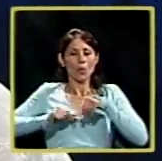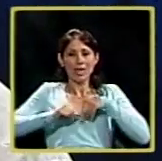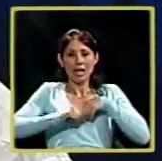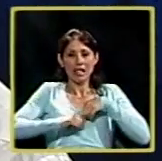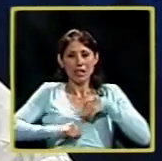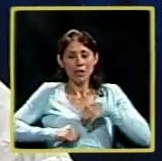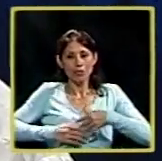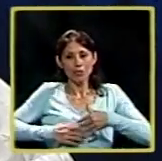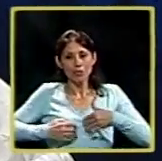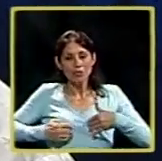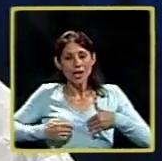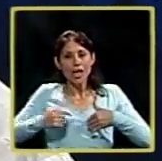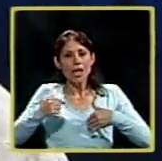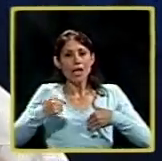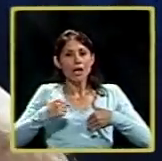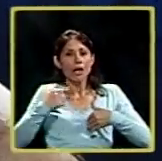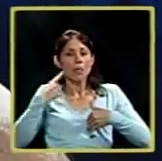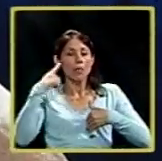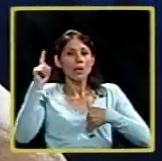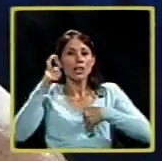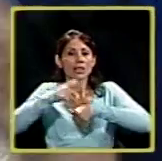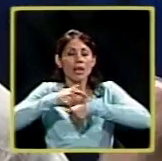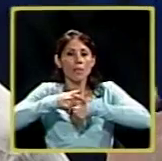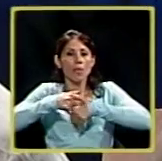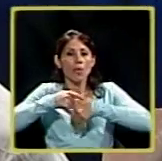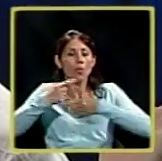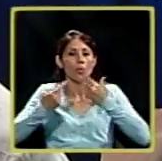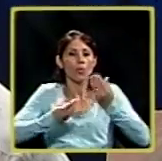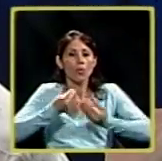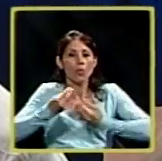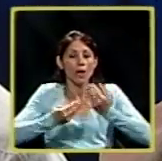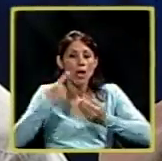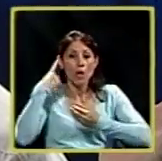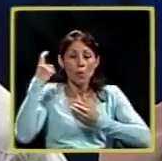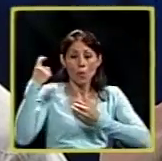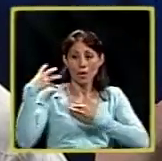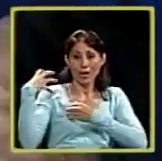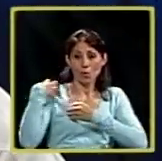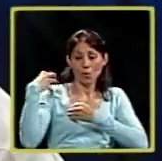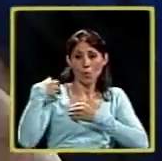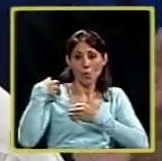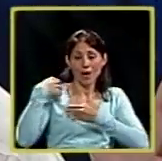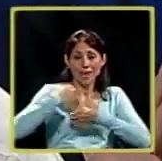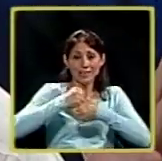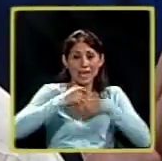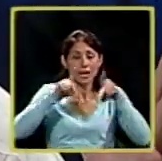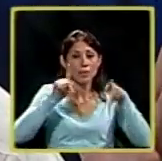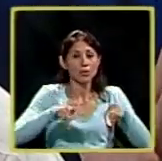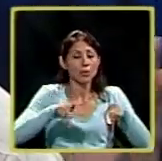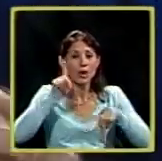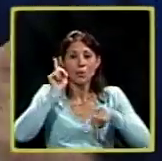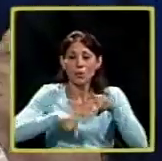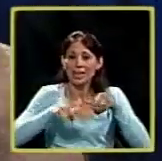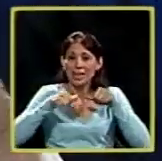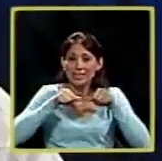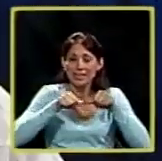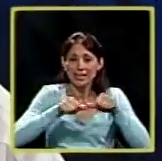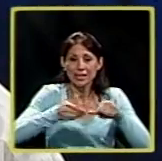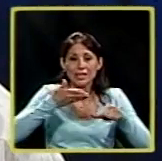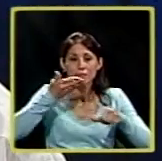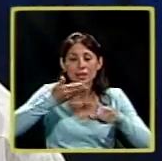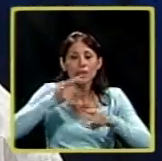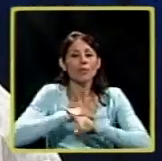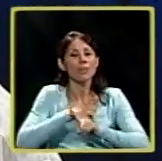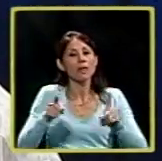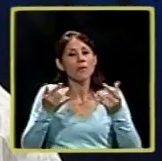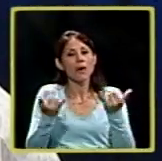hacer, en el pecho, porque el colapso del pulmón dejaba sin respiración al paciente cuando se abría el pecho. En cambio ahora